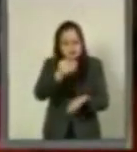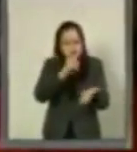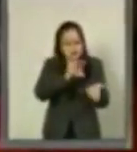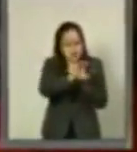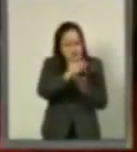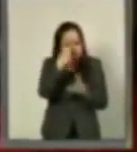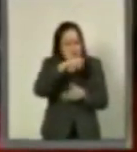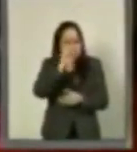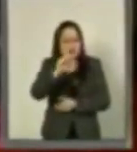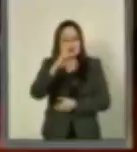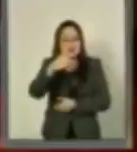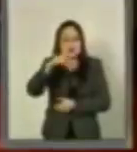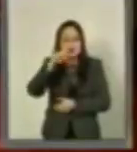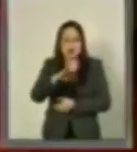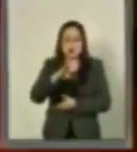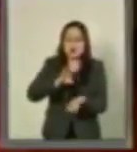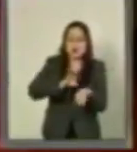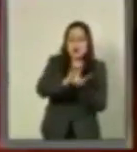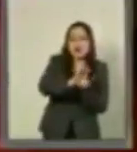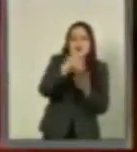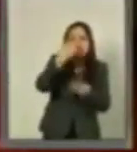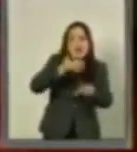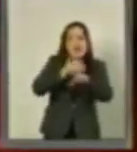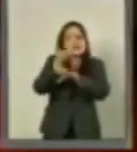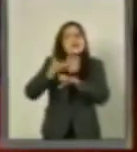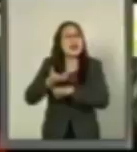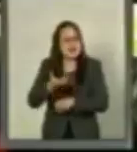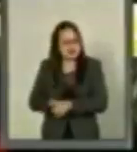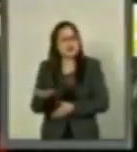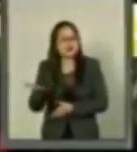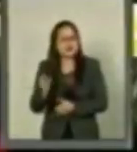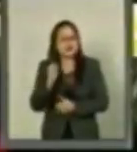refiere a la Secretaría de Gobernación, fue destinado a los estados, senadora.